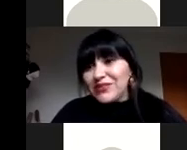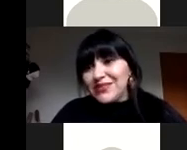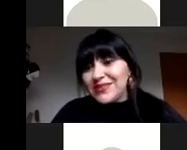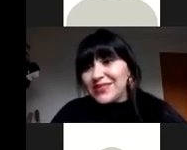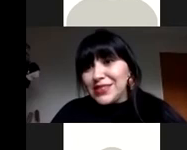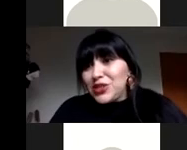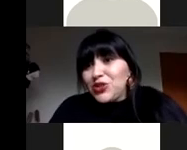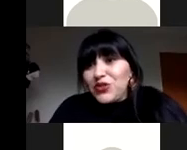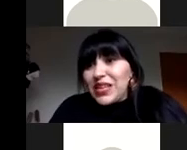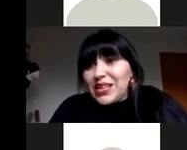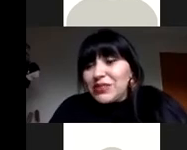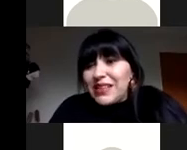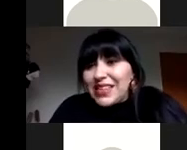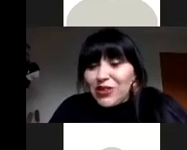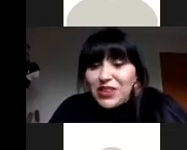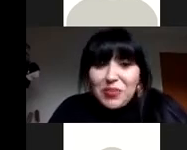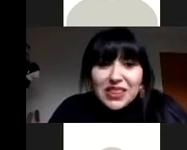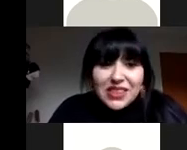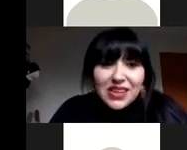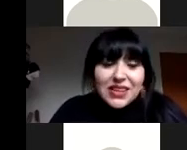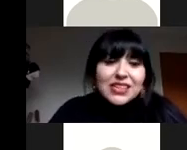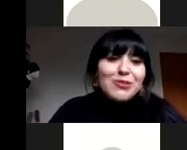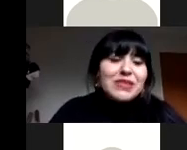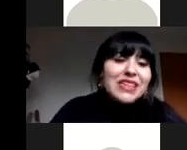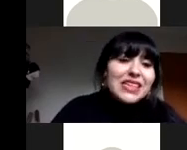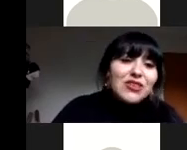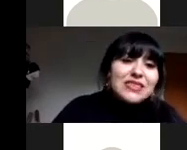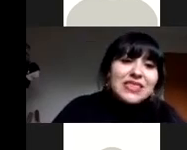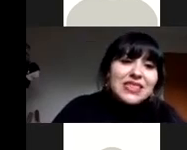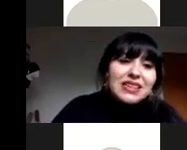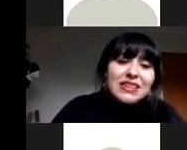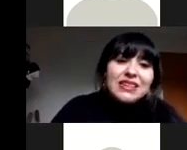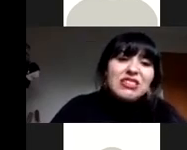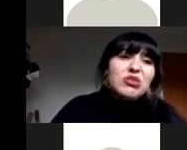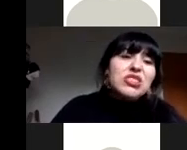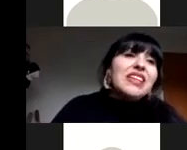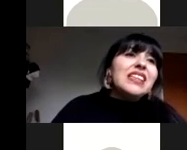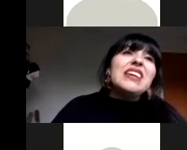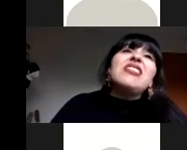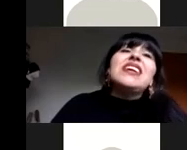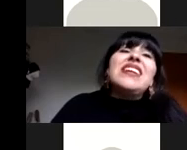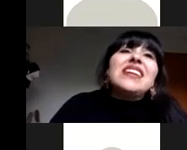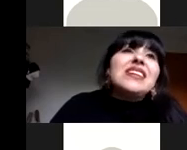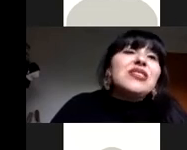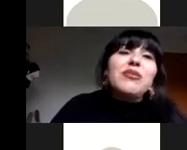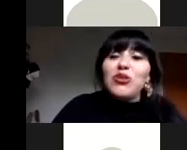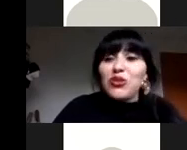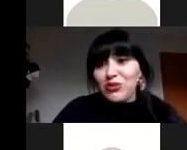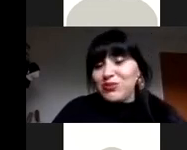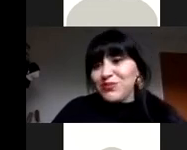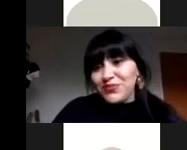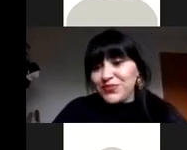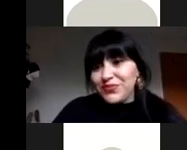académicos. Si yo no estoy bien, ¿qué posibilidad tengo de aprender? ¿Qué posibilidad tengo de enseñar? ¿Qué posibilidad tengo de querer relacionarme con